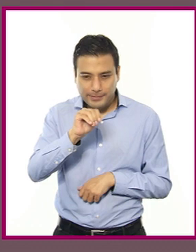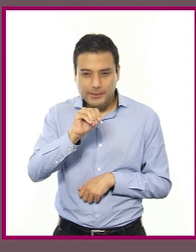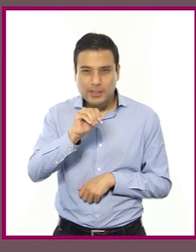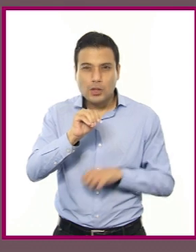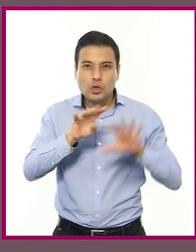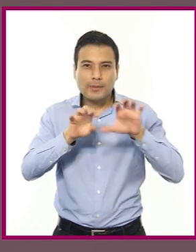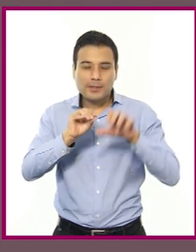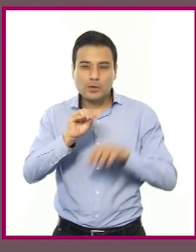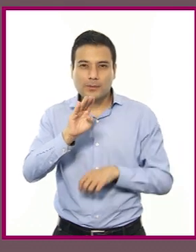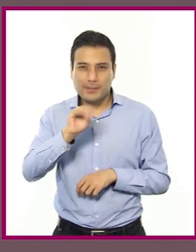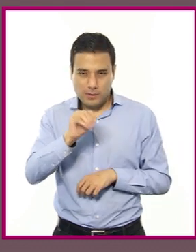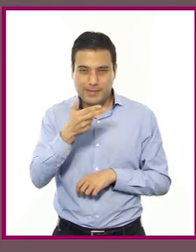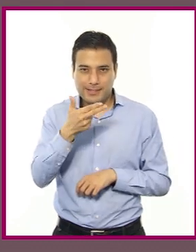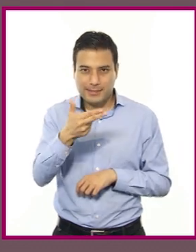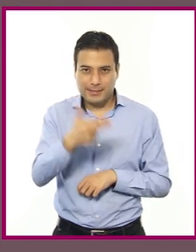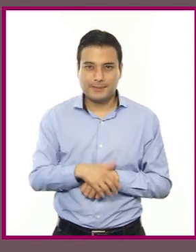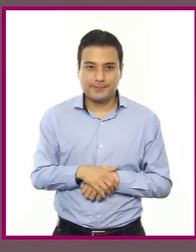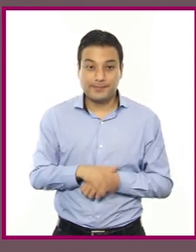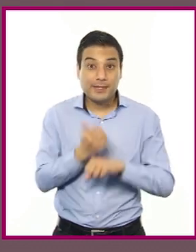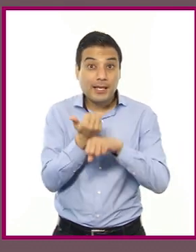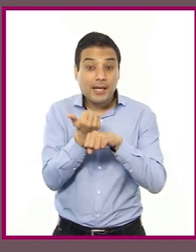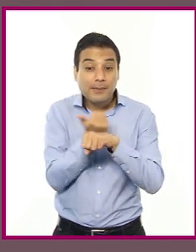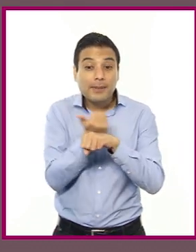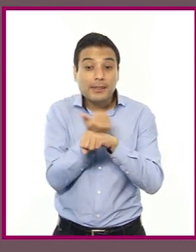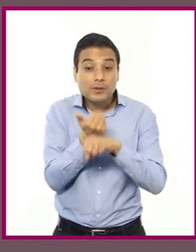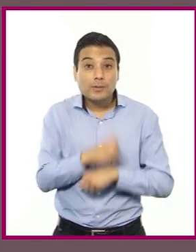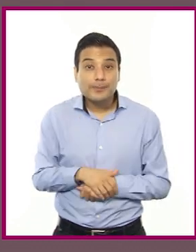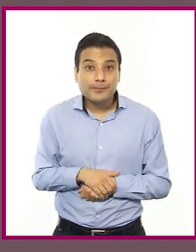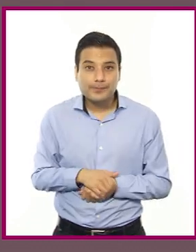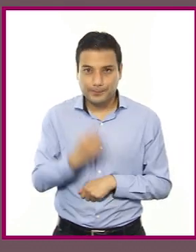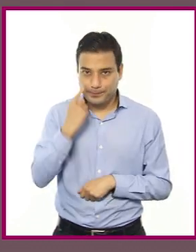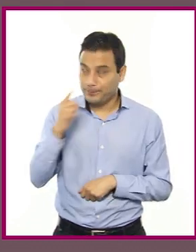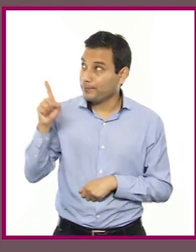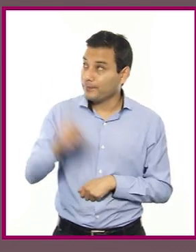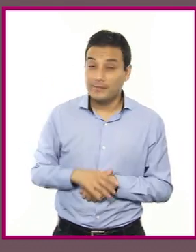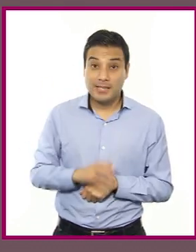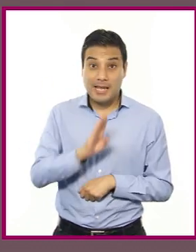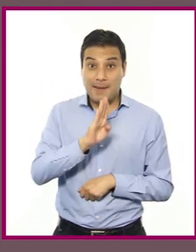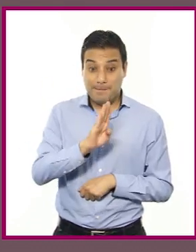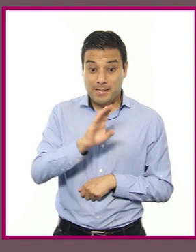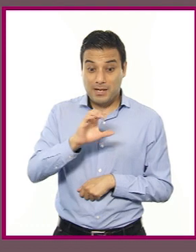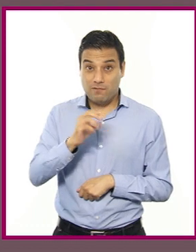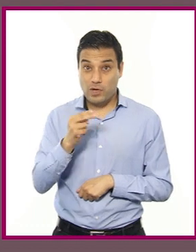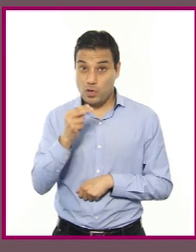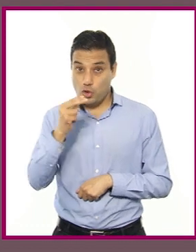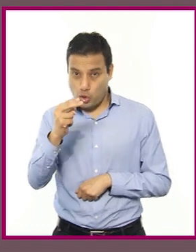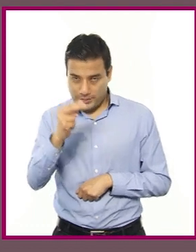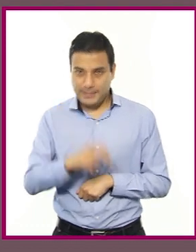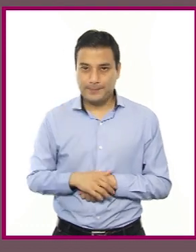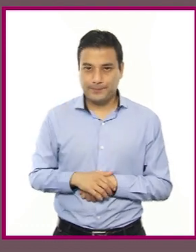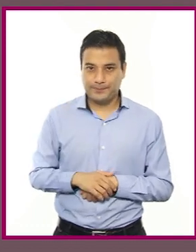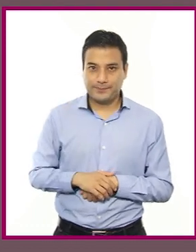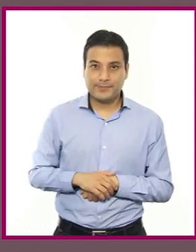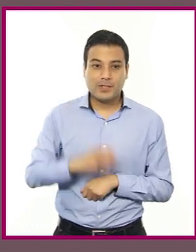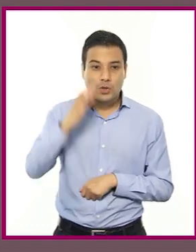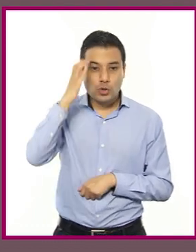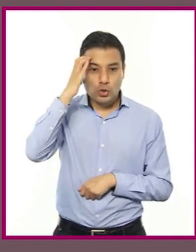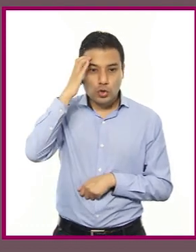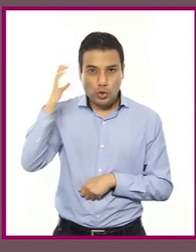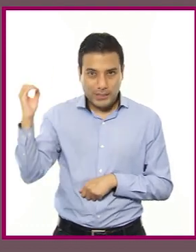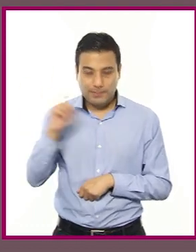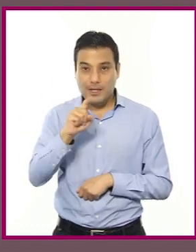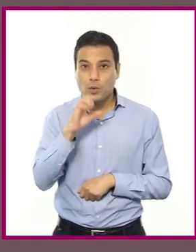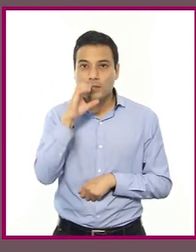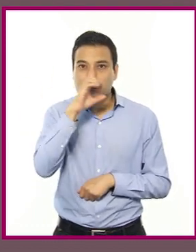99.999 hectáreas. En color amarillo se destaca Baja California Norte, Colima, Aguascalientes